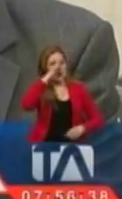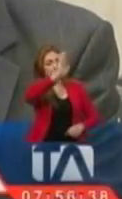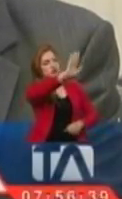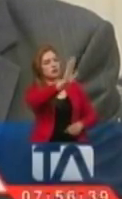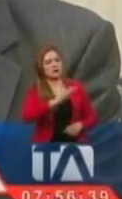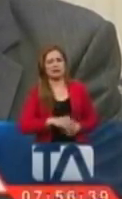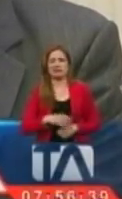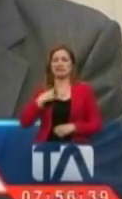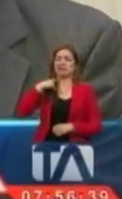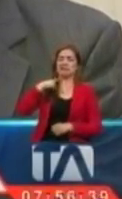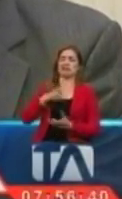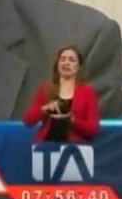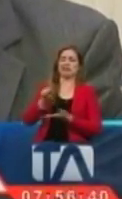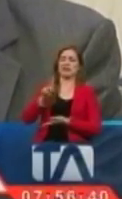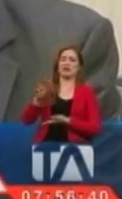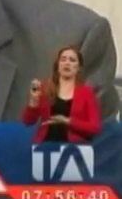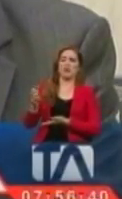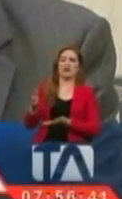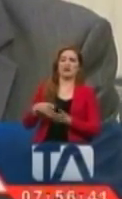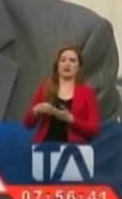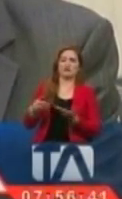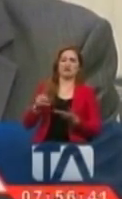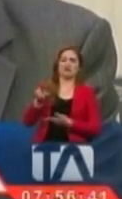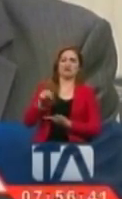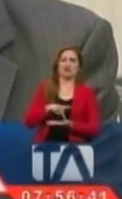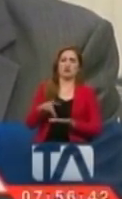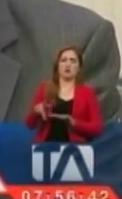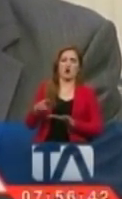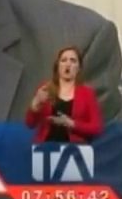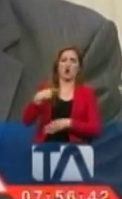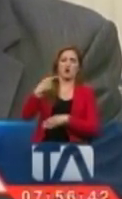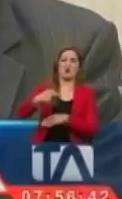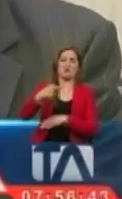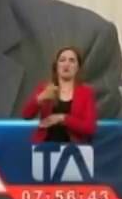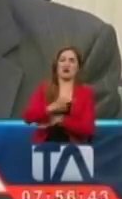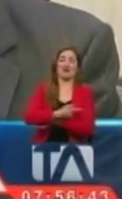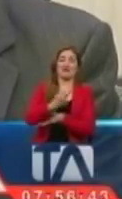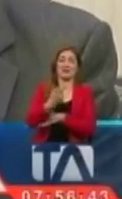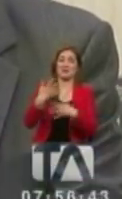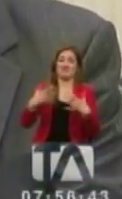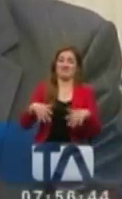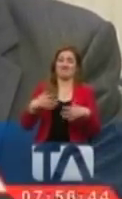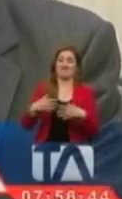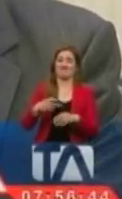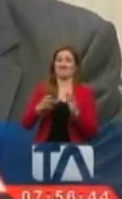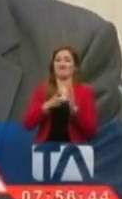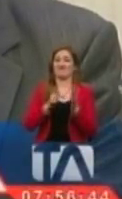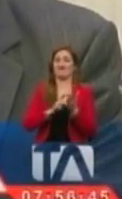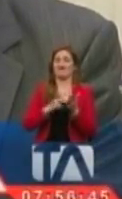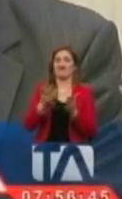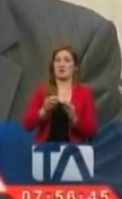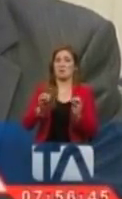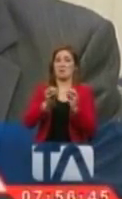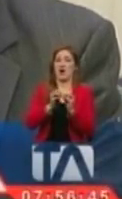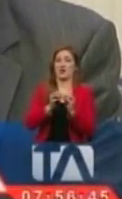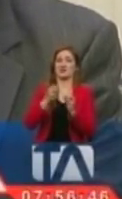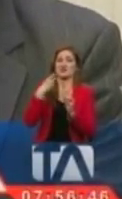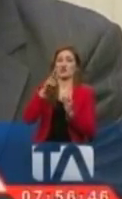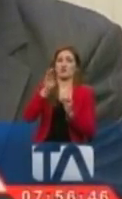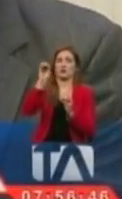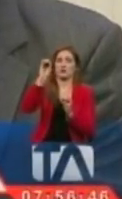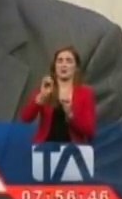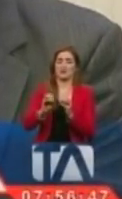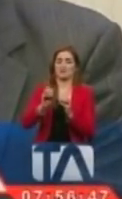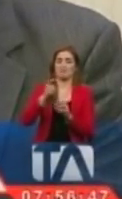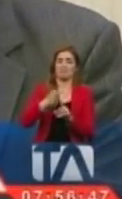120 dólares y no la pagó en los siguientes 10 días esto genera un recargo de 2% mensual en sai